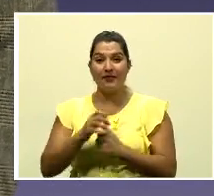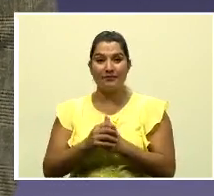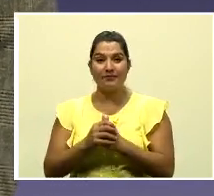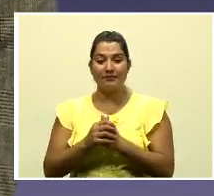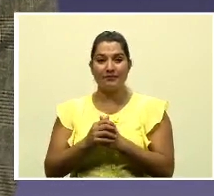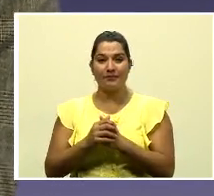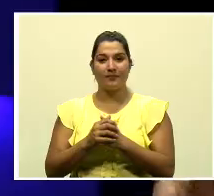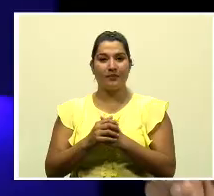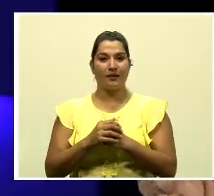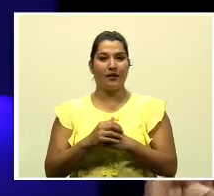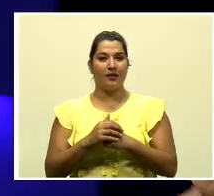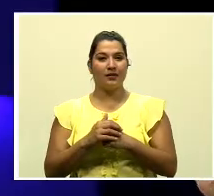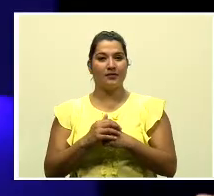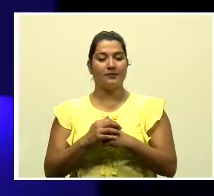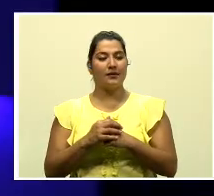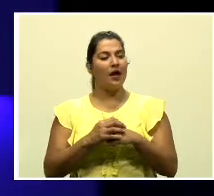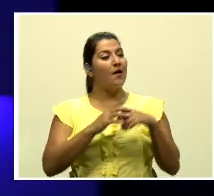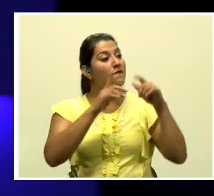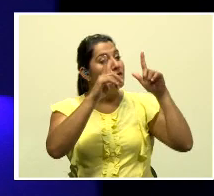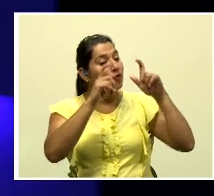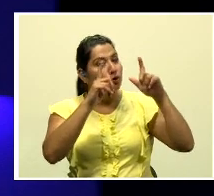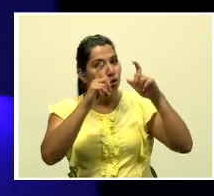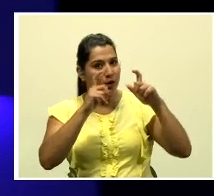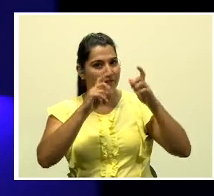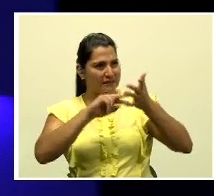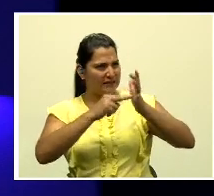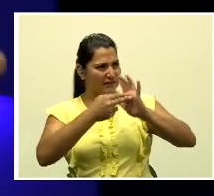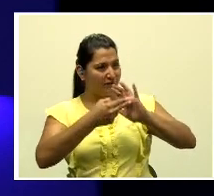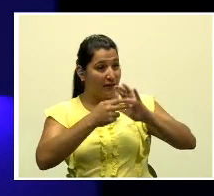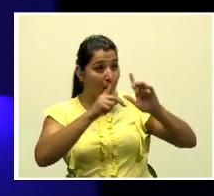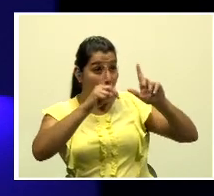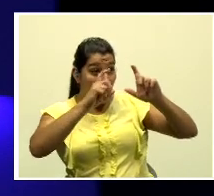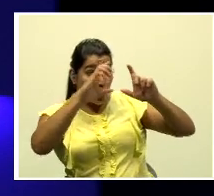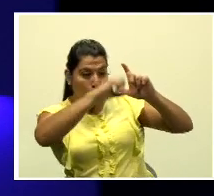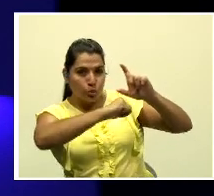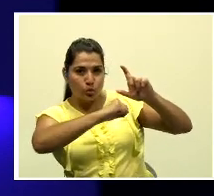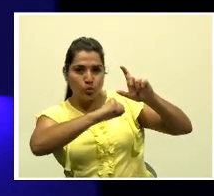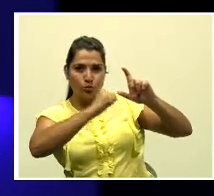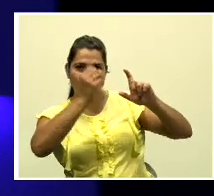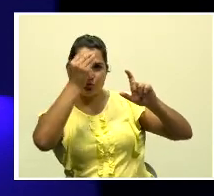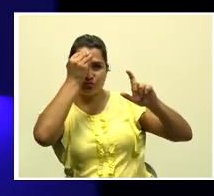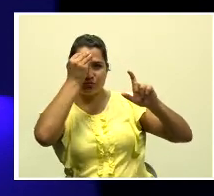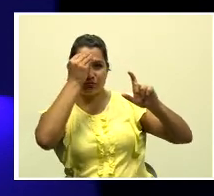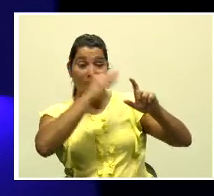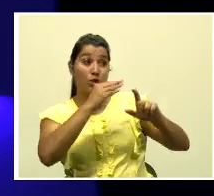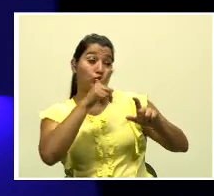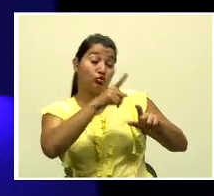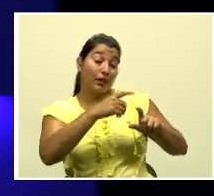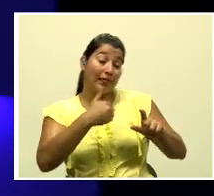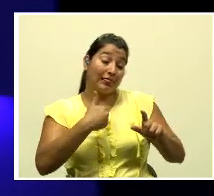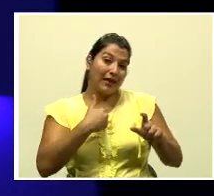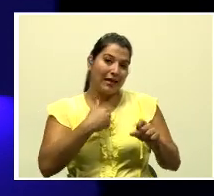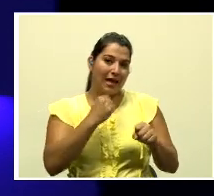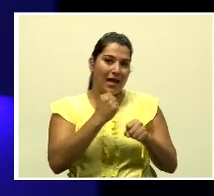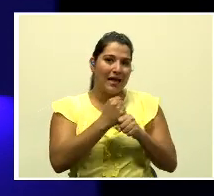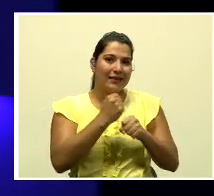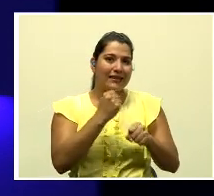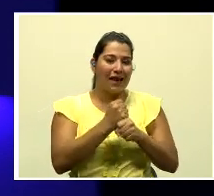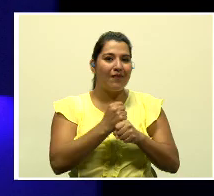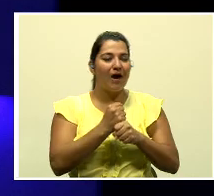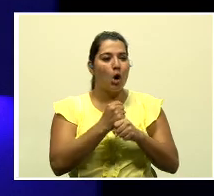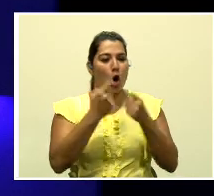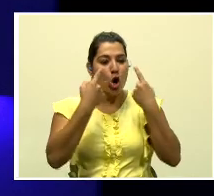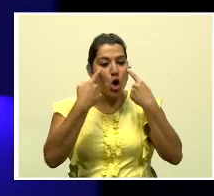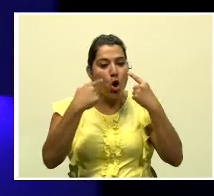Recuperar. La fotografía, sí. La fotografía es capturar y usted tiene el oficio además de recuperar ese